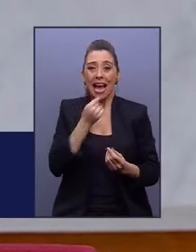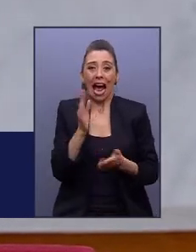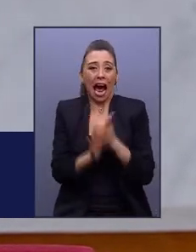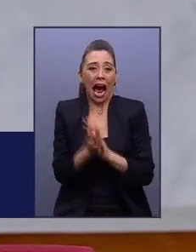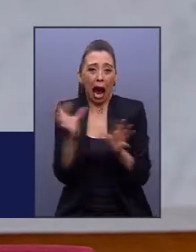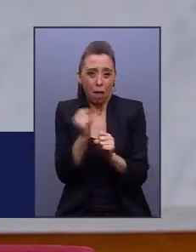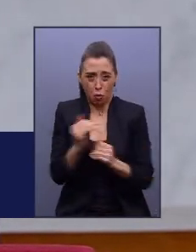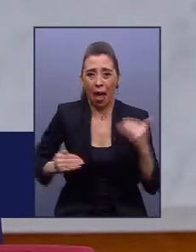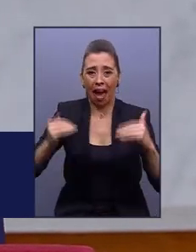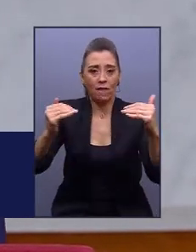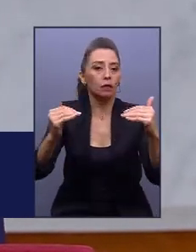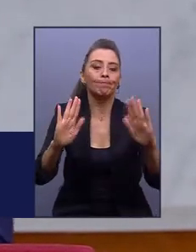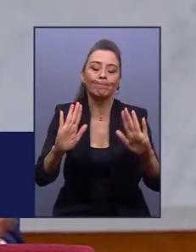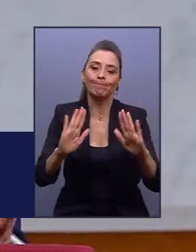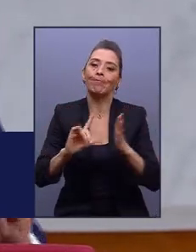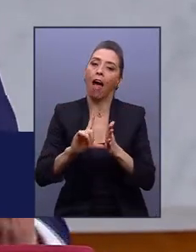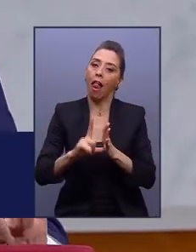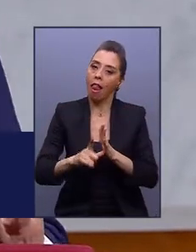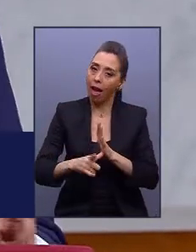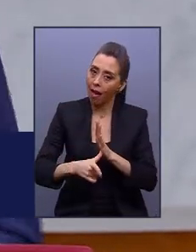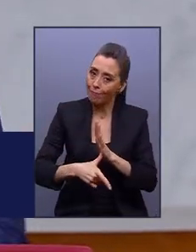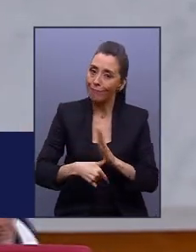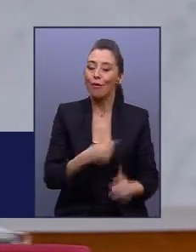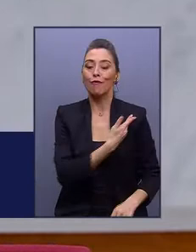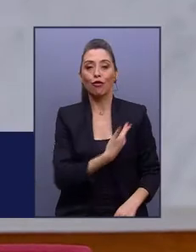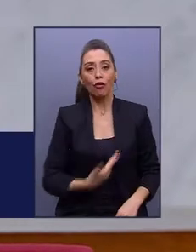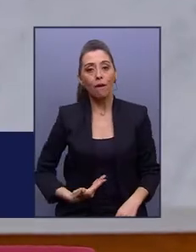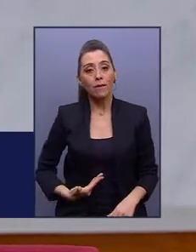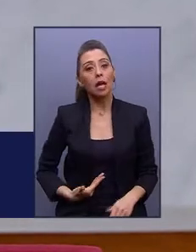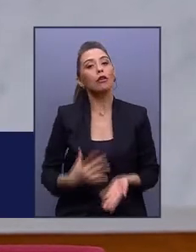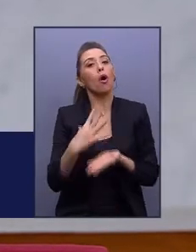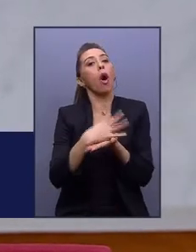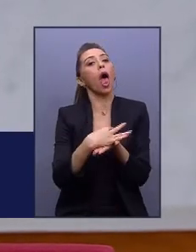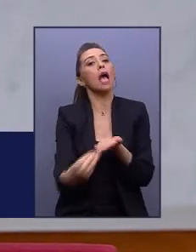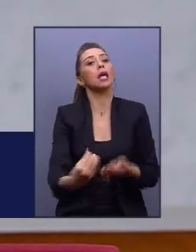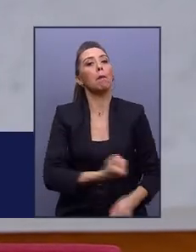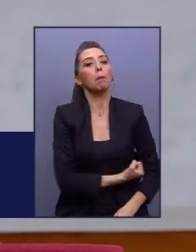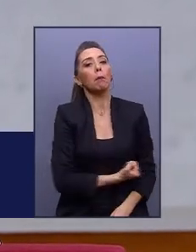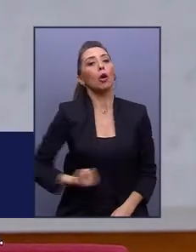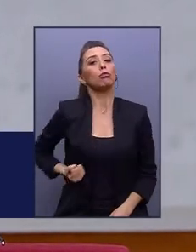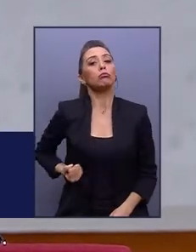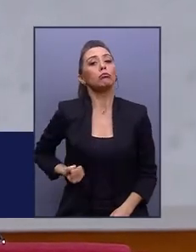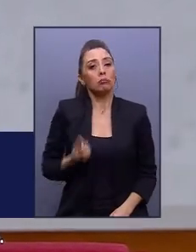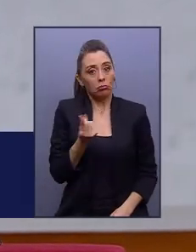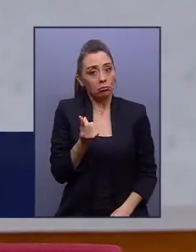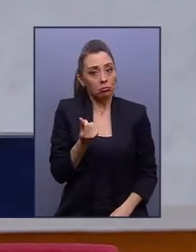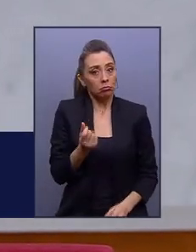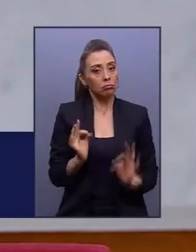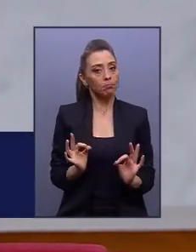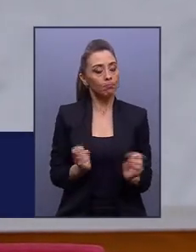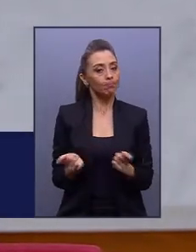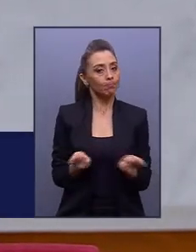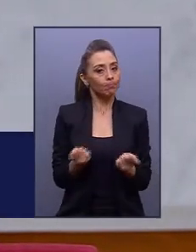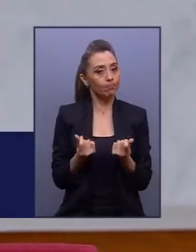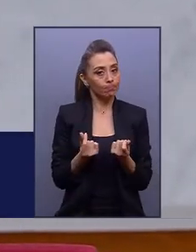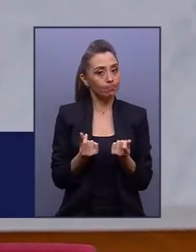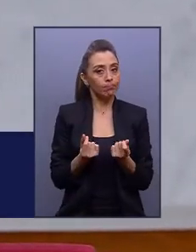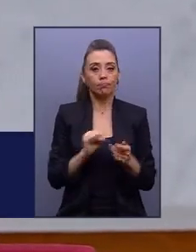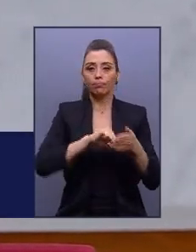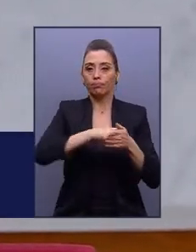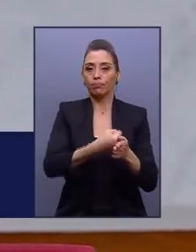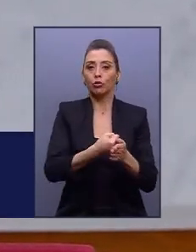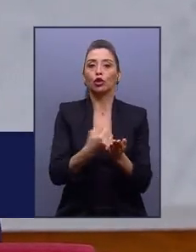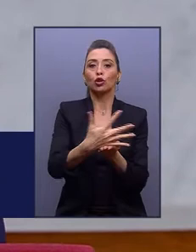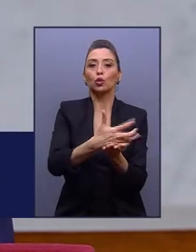quisiéramos en algunas áreas. Pero también, como gobierno, teníamos que dar el ejemplo. Y por eso se adoptaron medidas de austeridad, como congelamiento